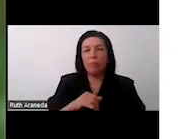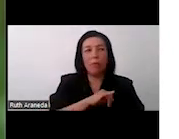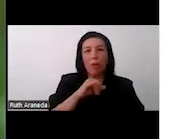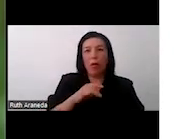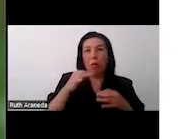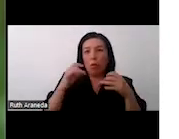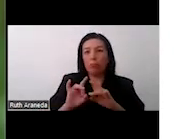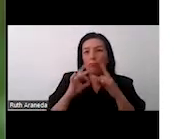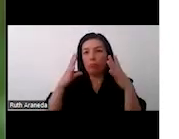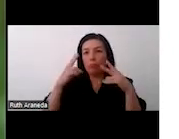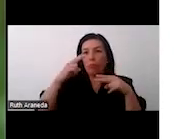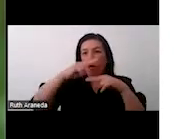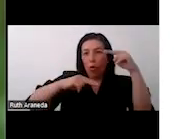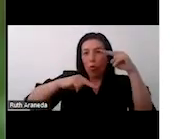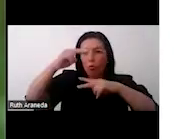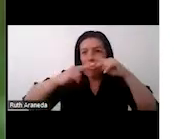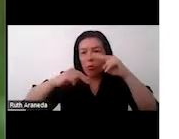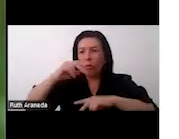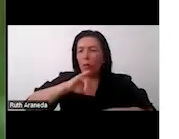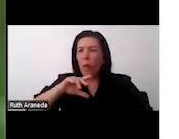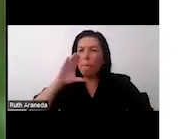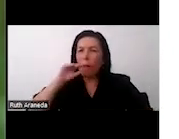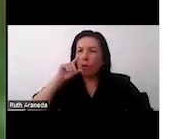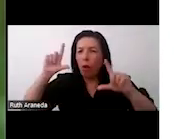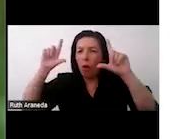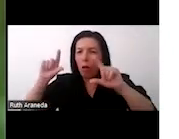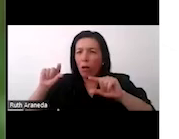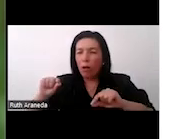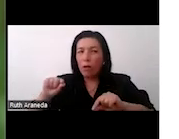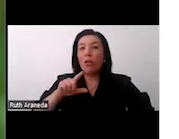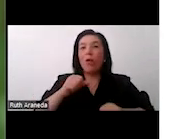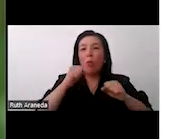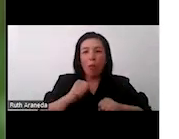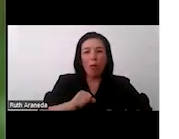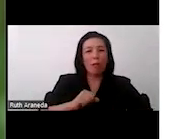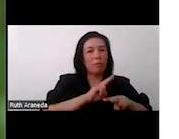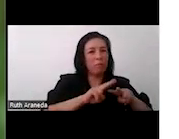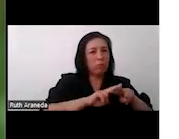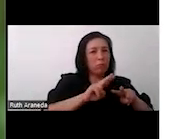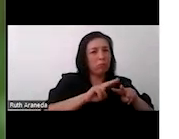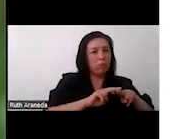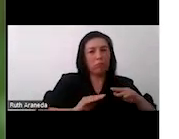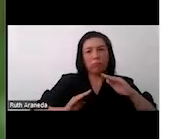alguna cosa, y baja esa cantidad, bueno, se puede tomar carta en el asunto y